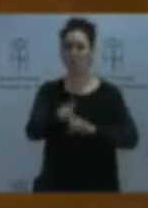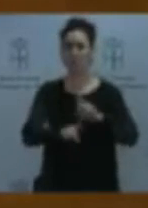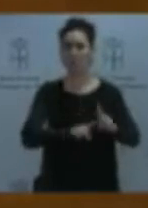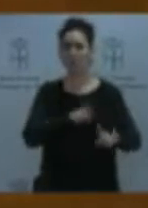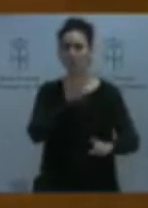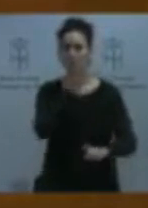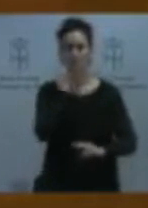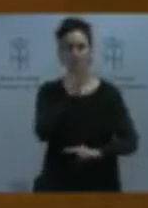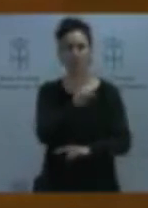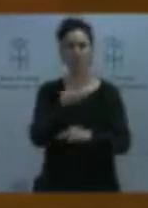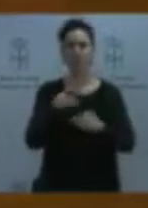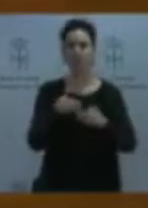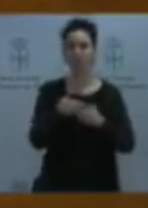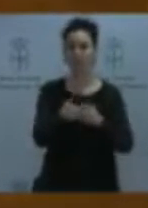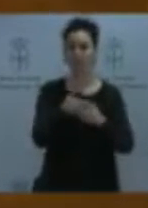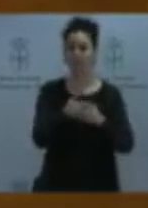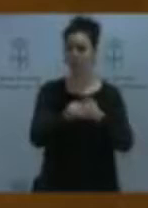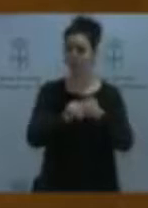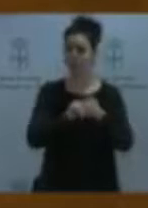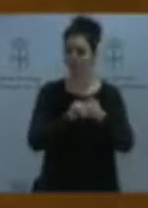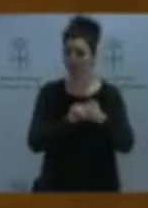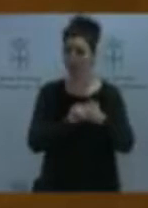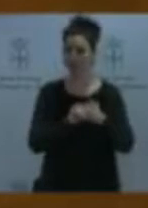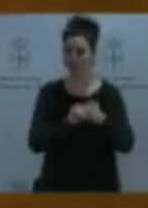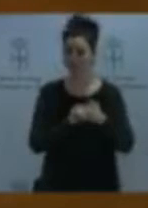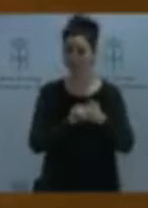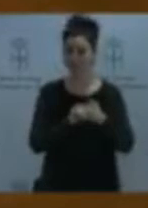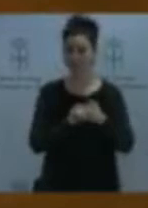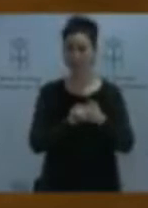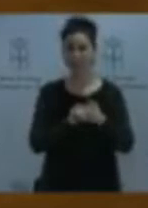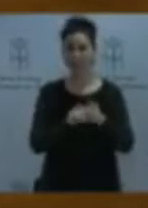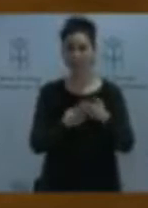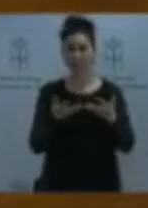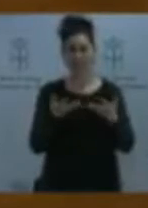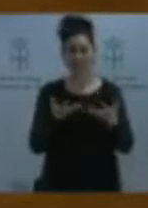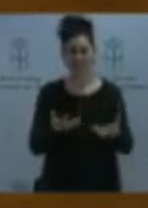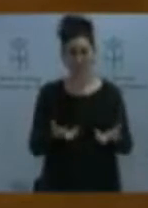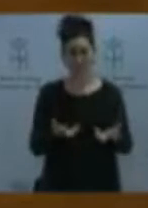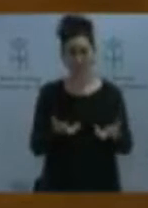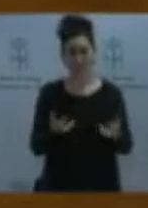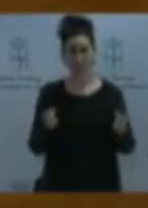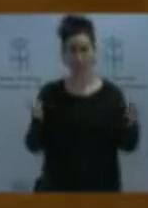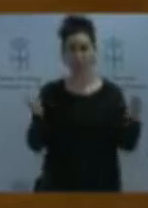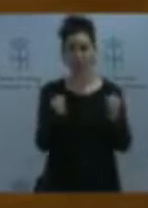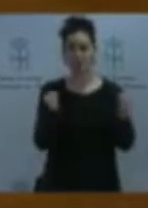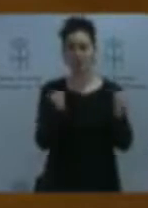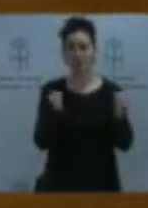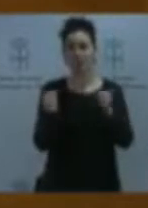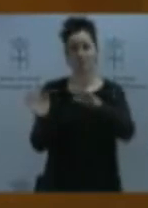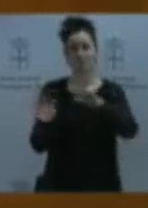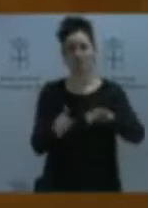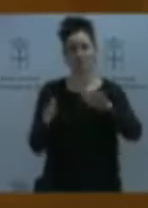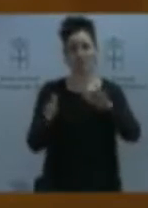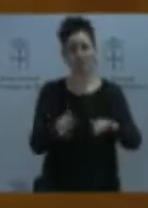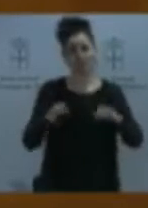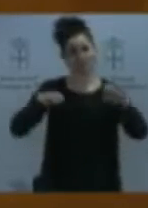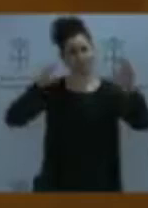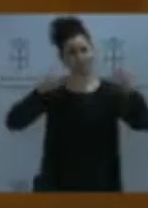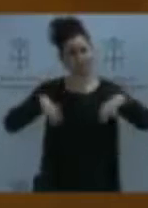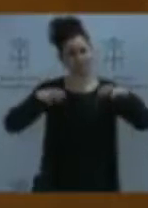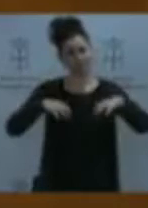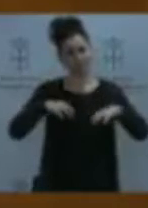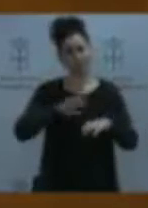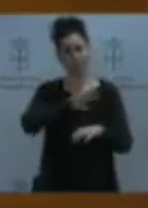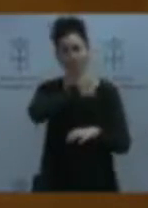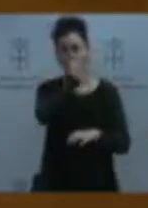en un futuro temprano. Vino un invierno muy lluvioso, con bastante nieve también. Parece que este año vamos a estar más tranquilos.